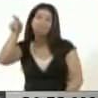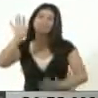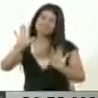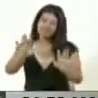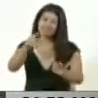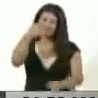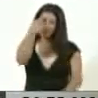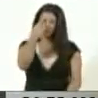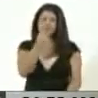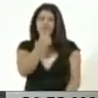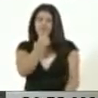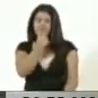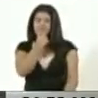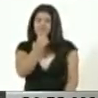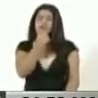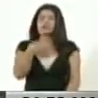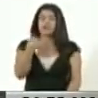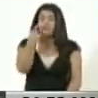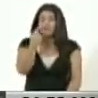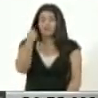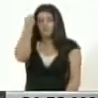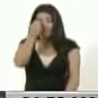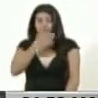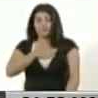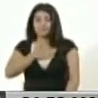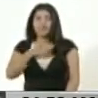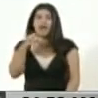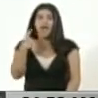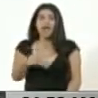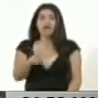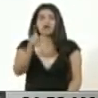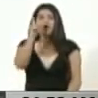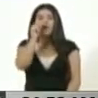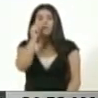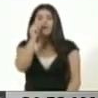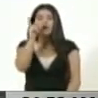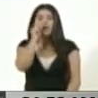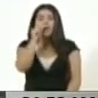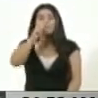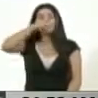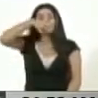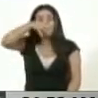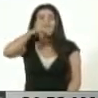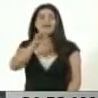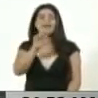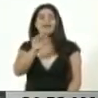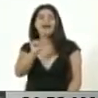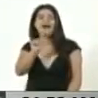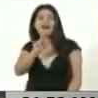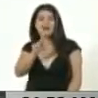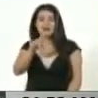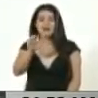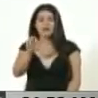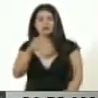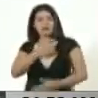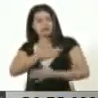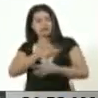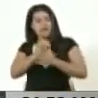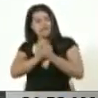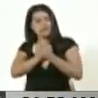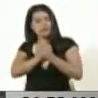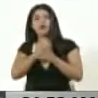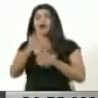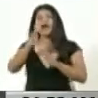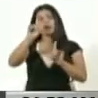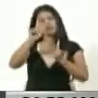una triangulación, el muy querido compañero de Arle Herrera, a quien, por cierto, voy a enviarle desde aquí las condolencias